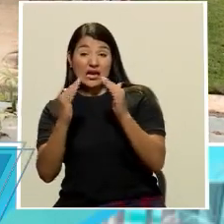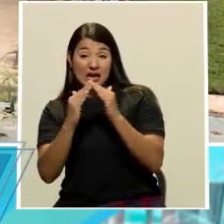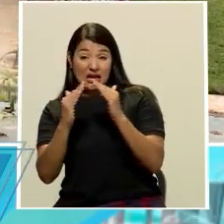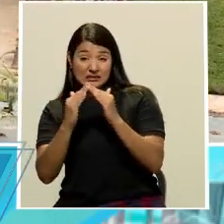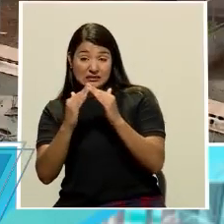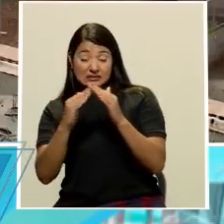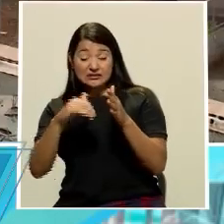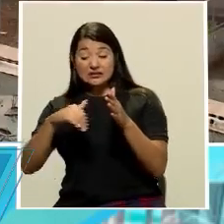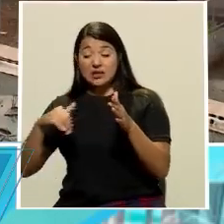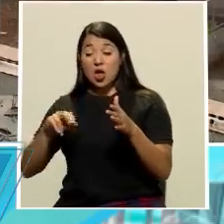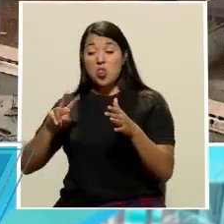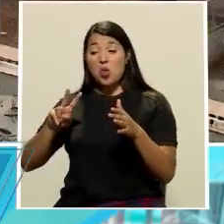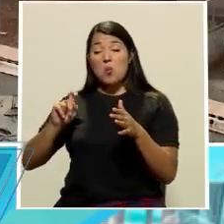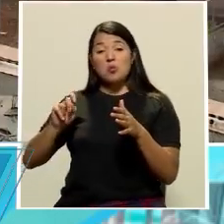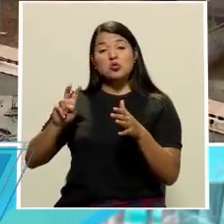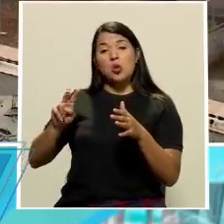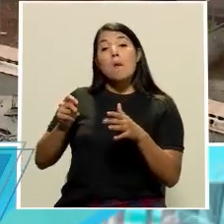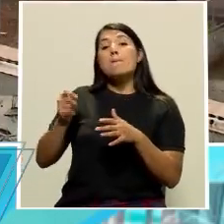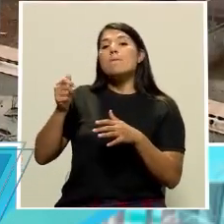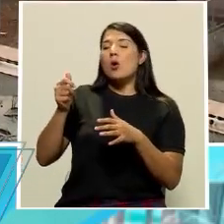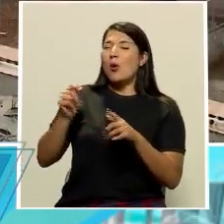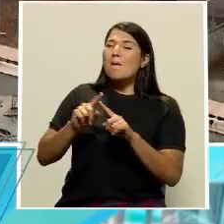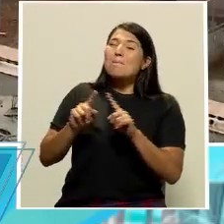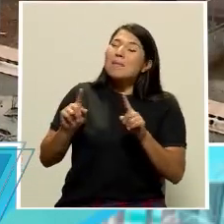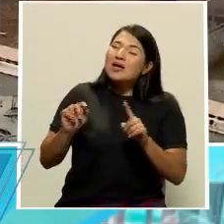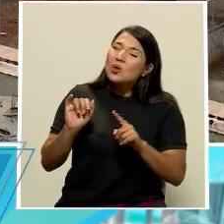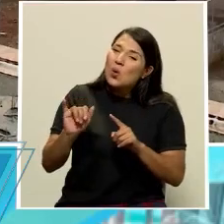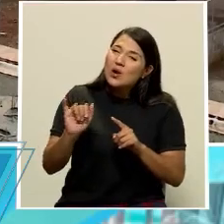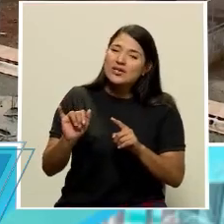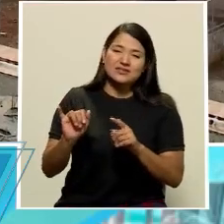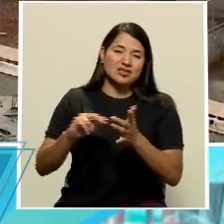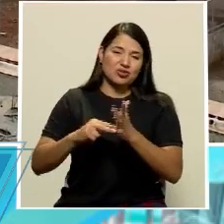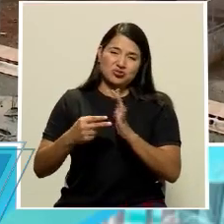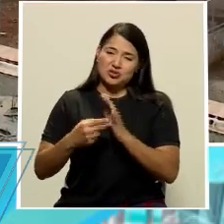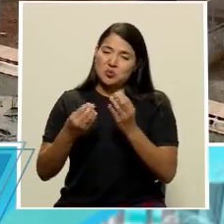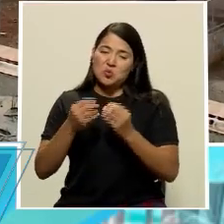presentan hacinamiento. Por eso está medida de una forma muy